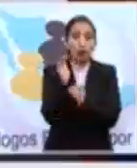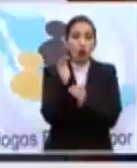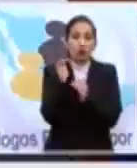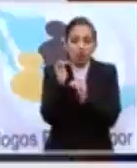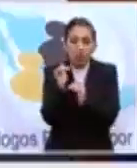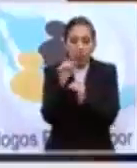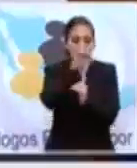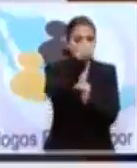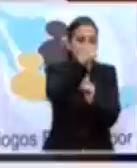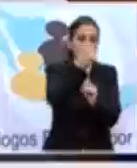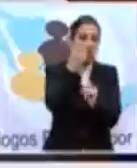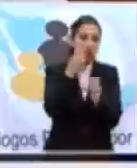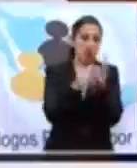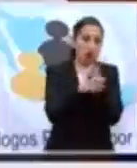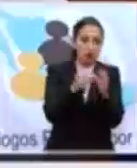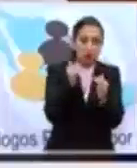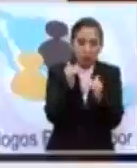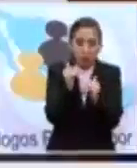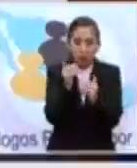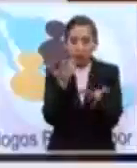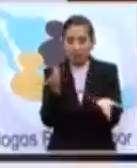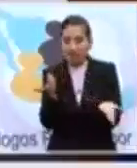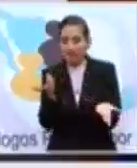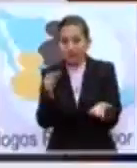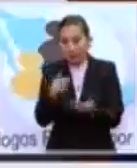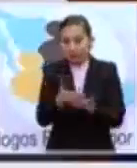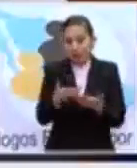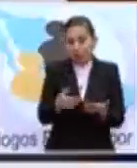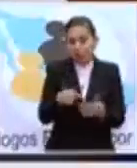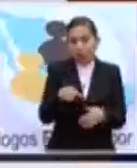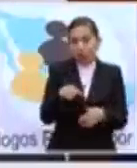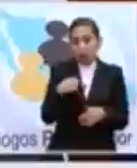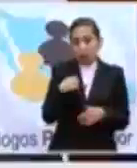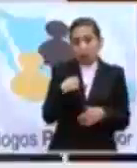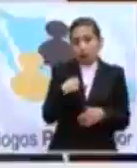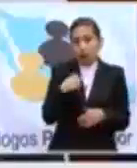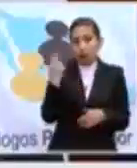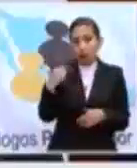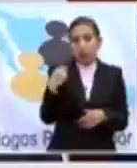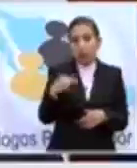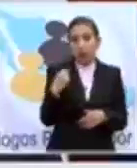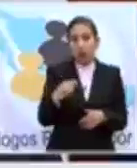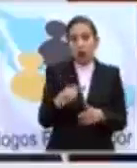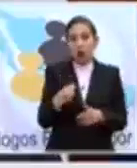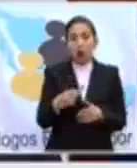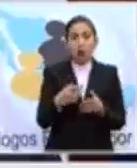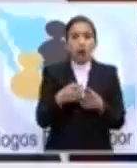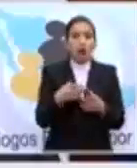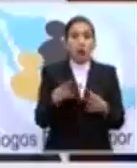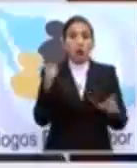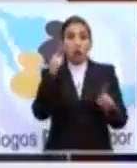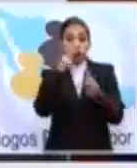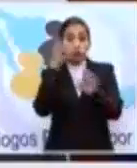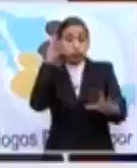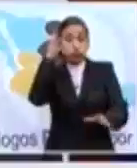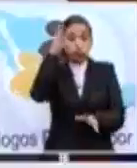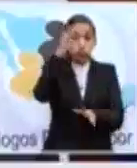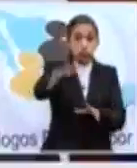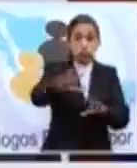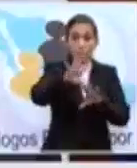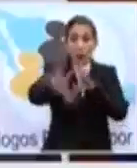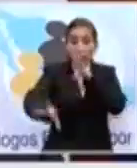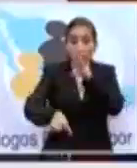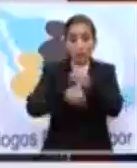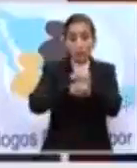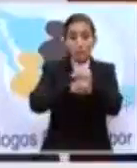los otros aspectos a los que hoy yo llamo los grandes retos complementarios